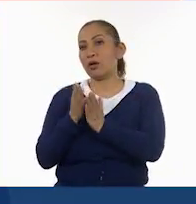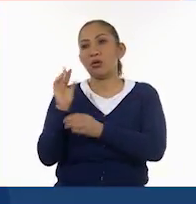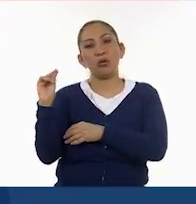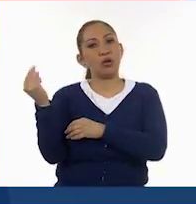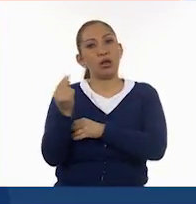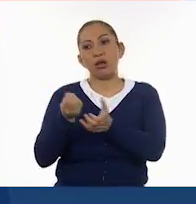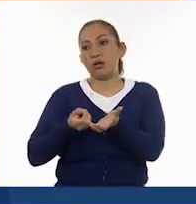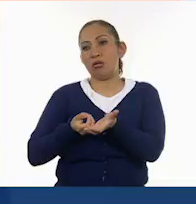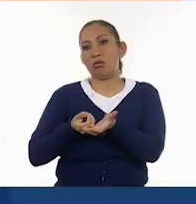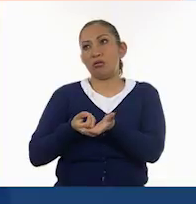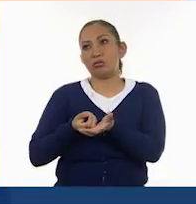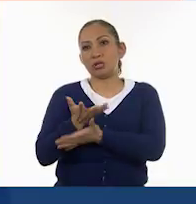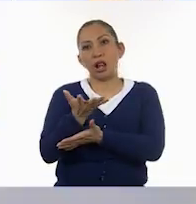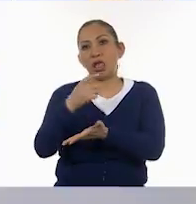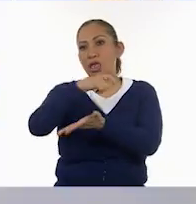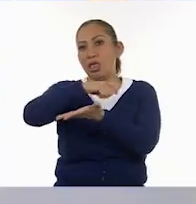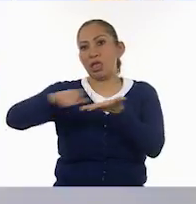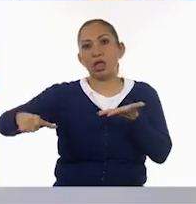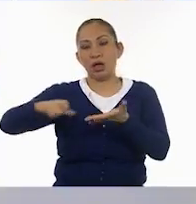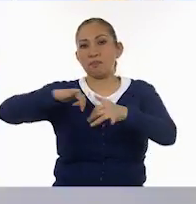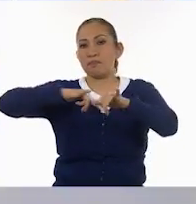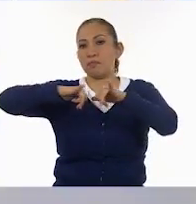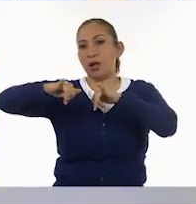necesitas salir a comprar